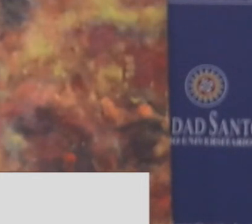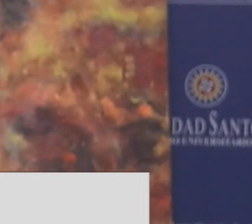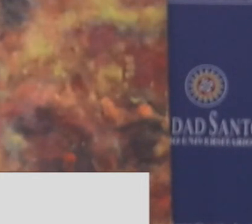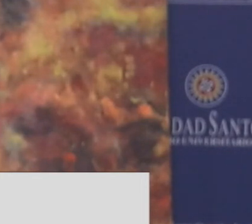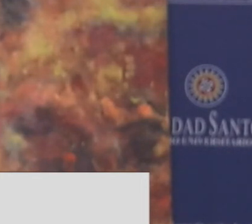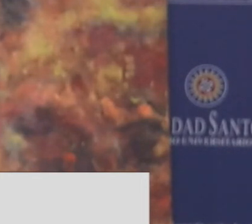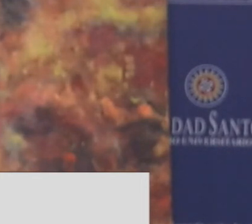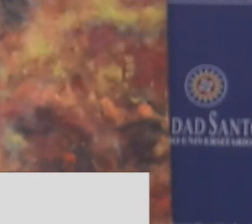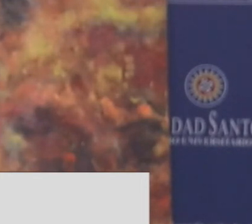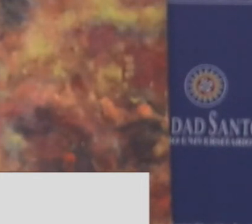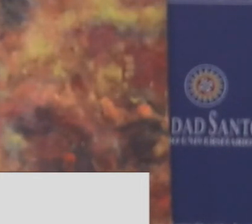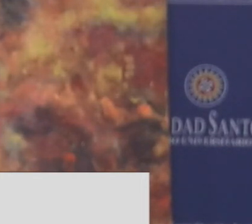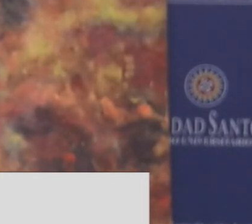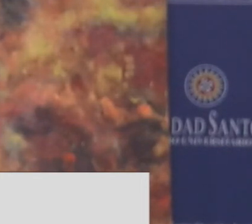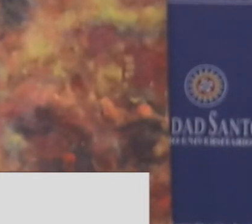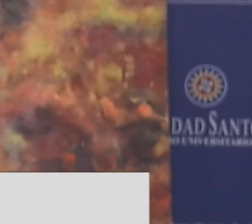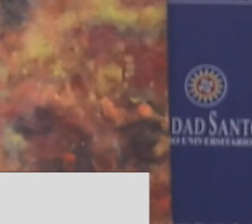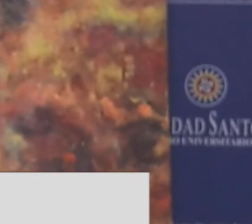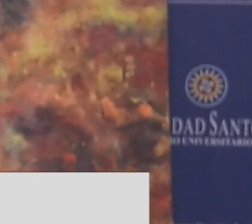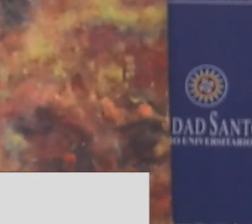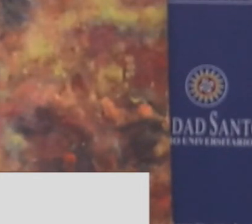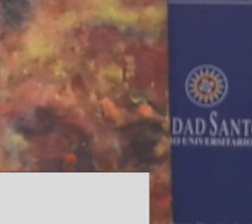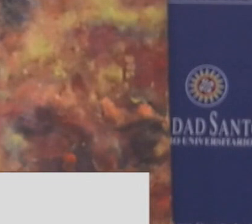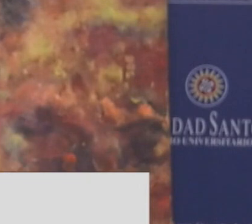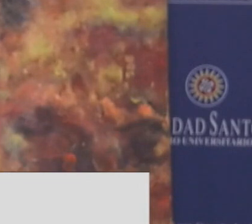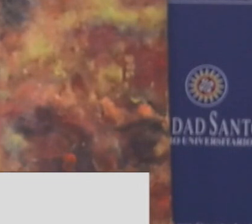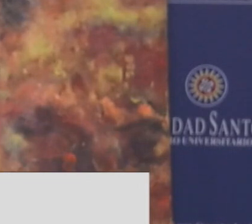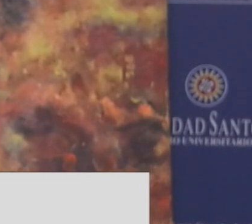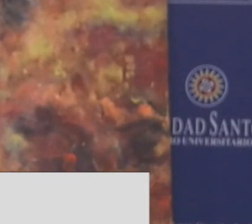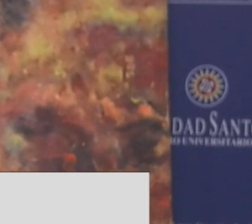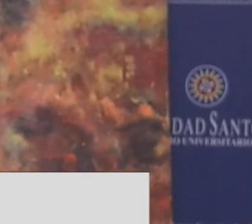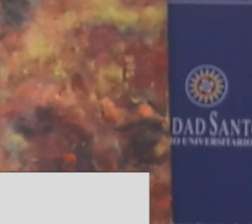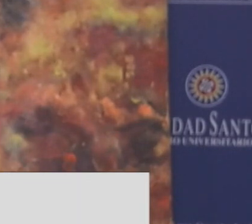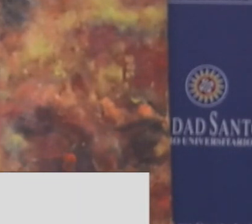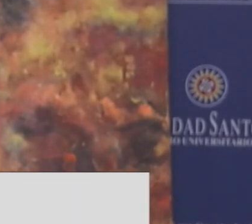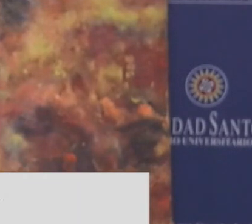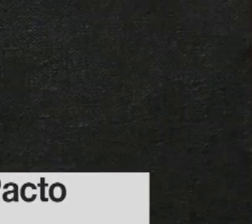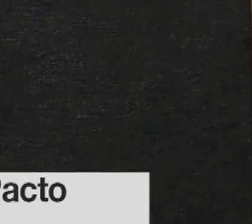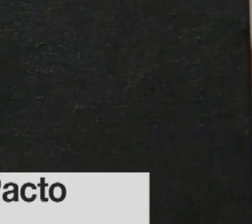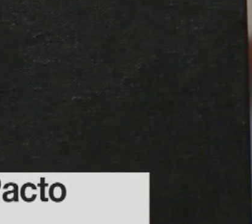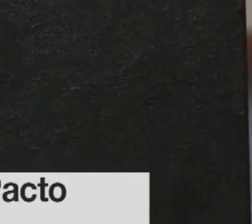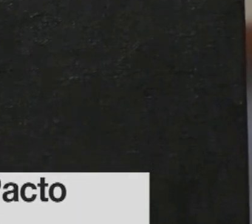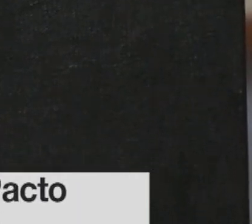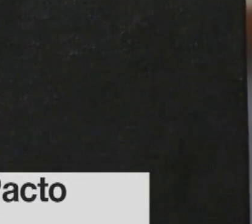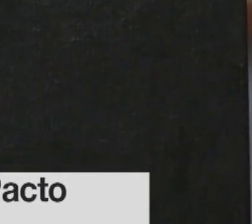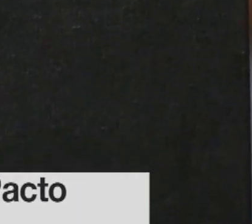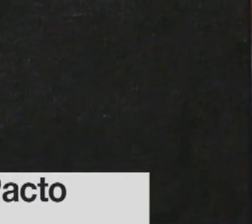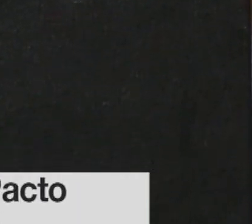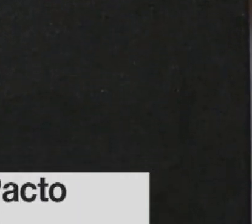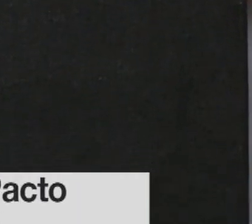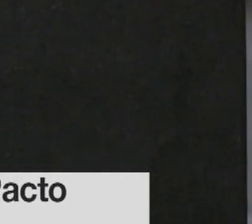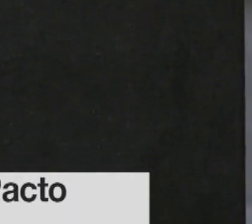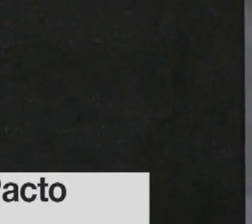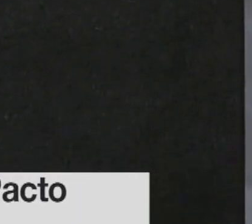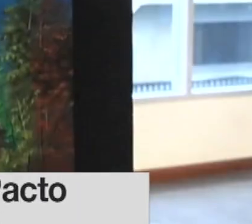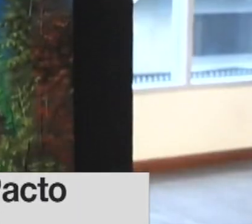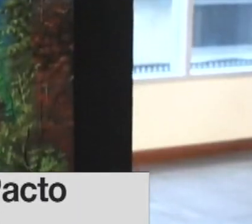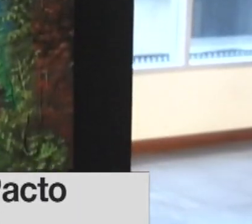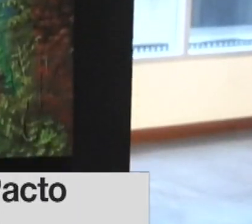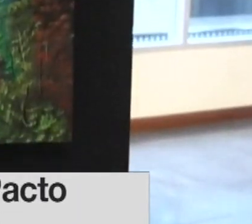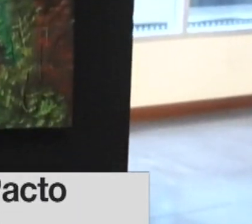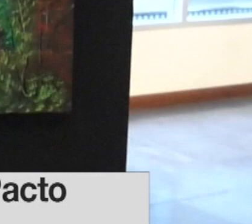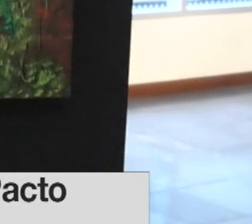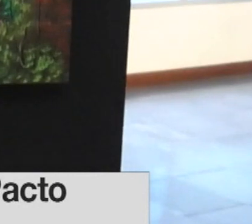acciones muy concretas y esta es una acción incluyente, es una acción en la cual damos paso a